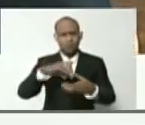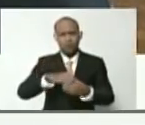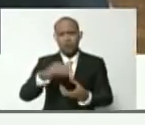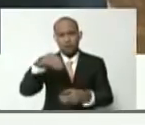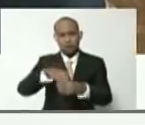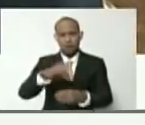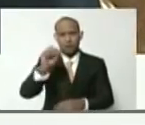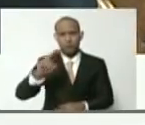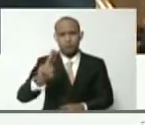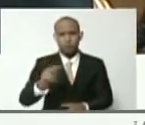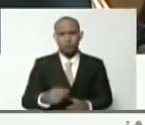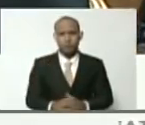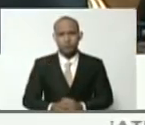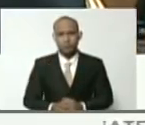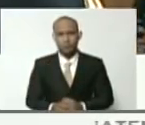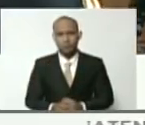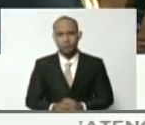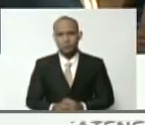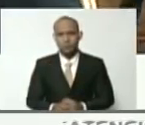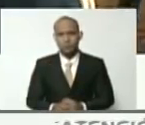multilateral.